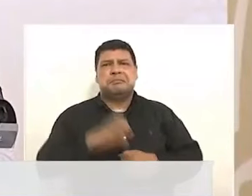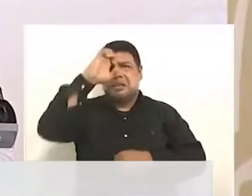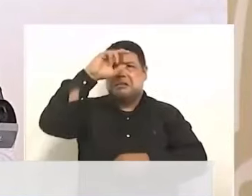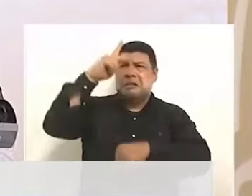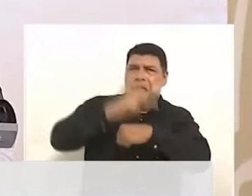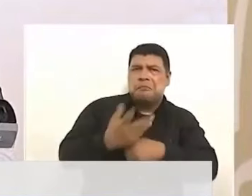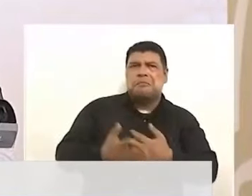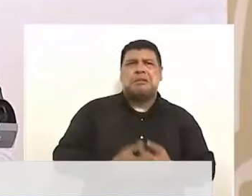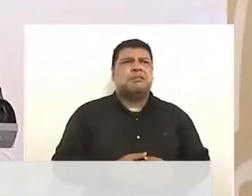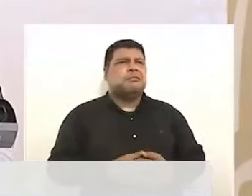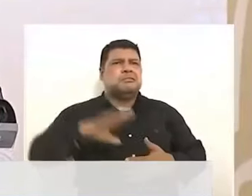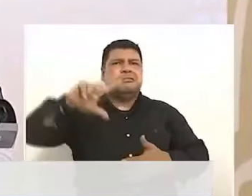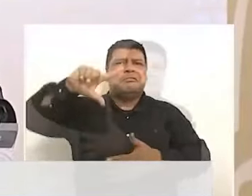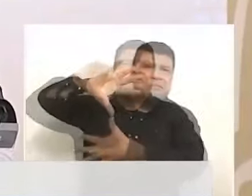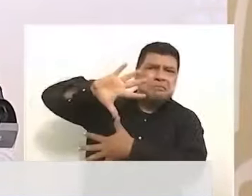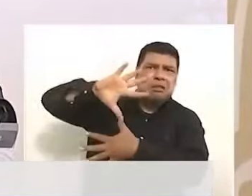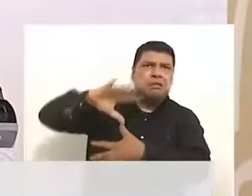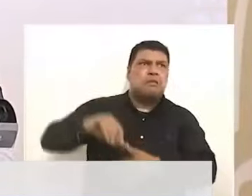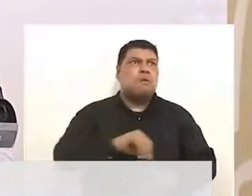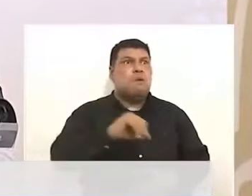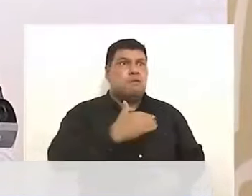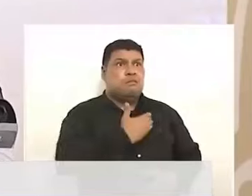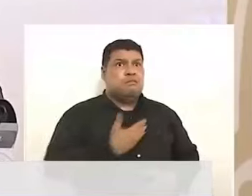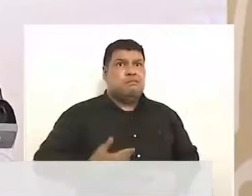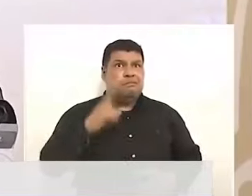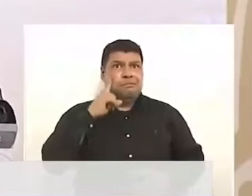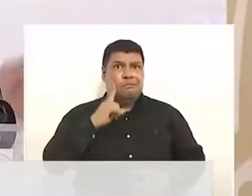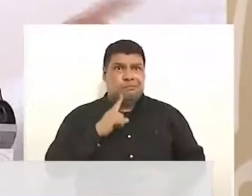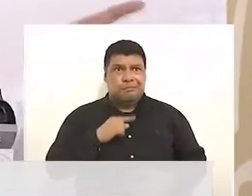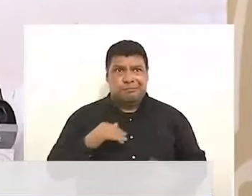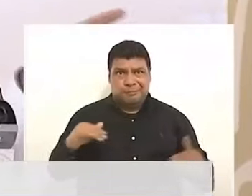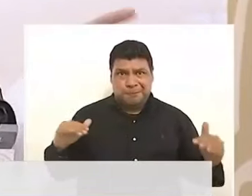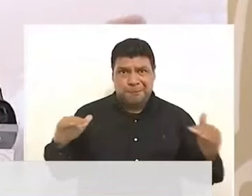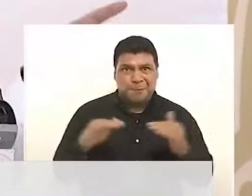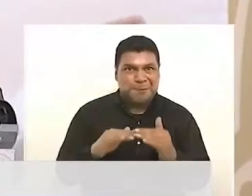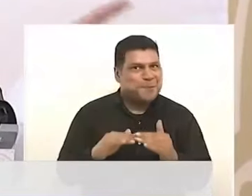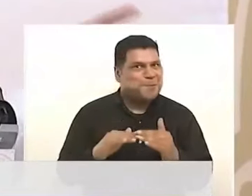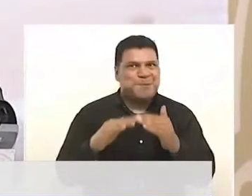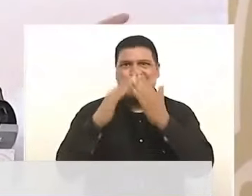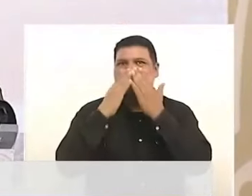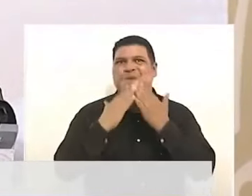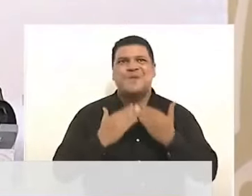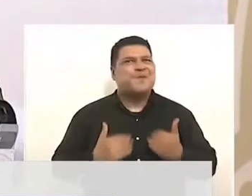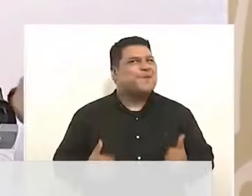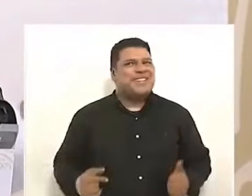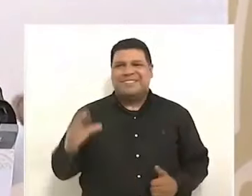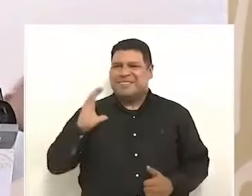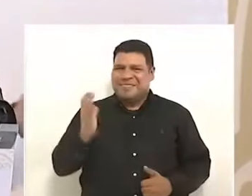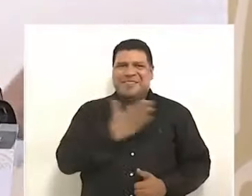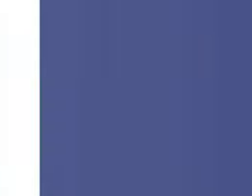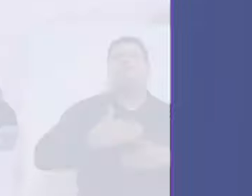Europa, ni en América va a haber una presidenta como Claudia Sheinbaum.